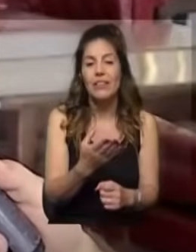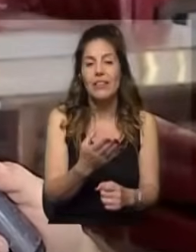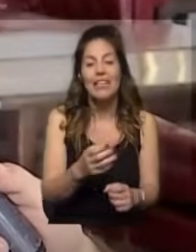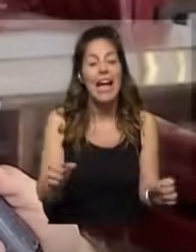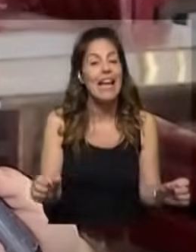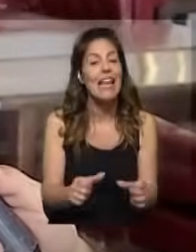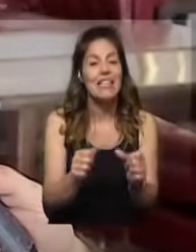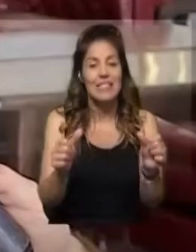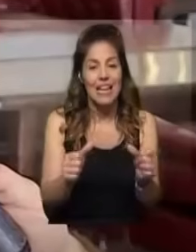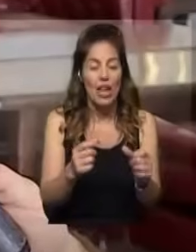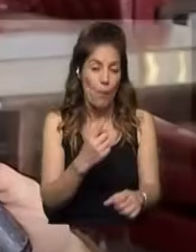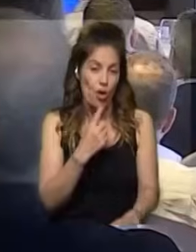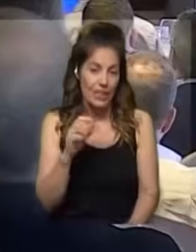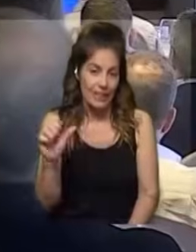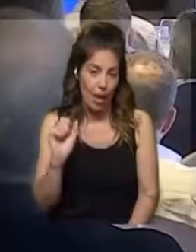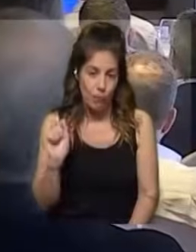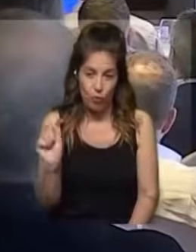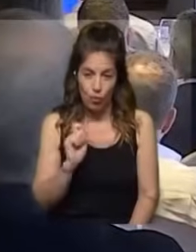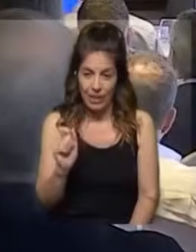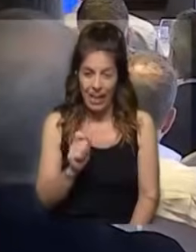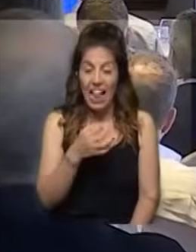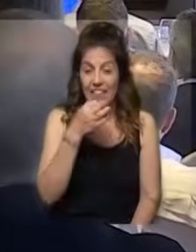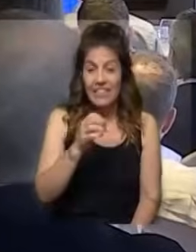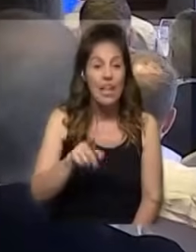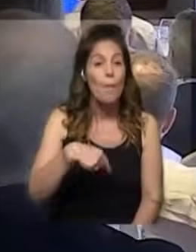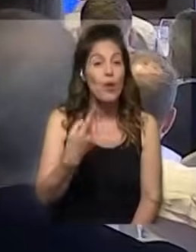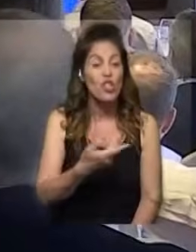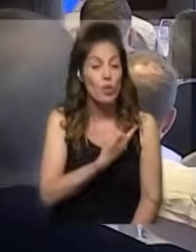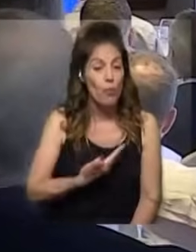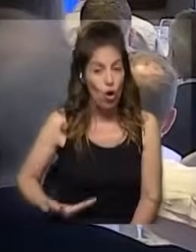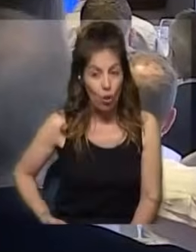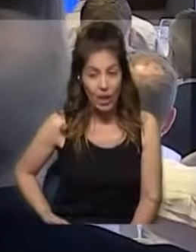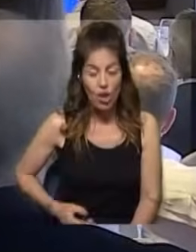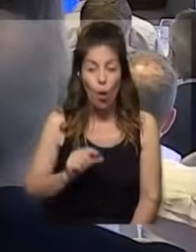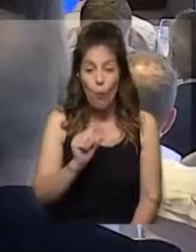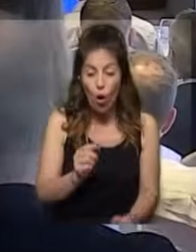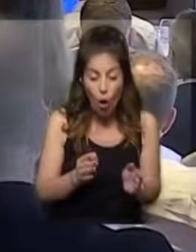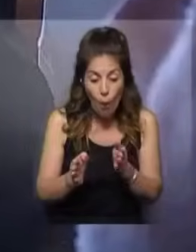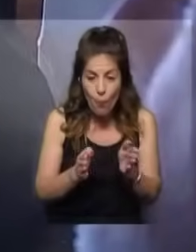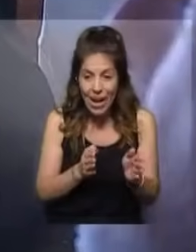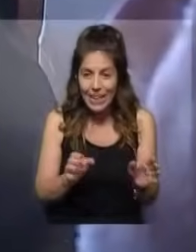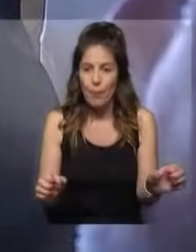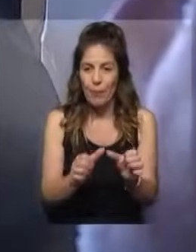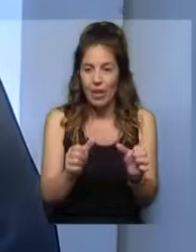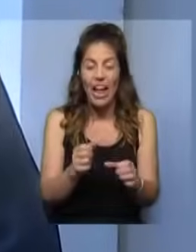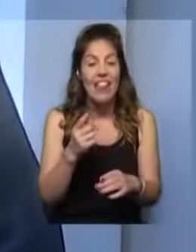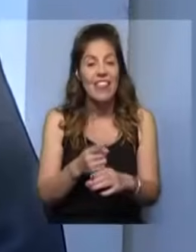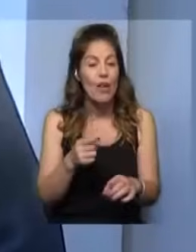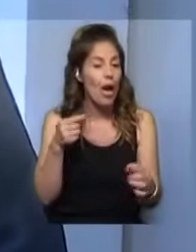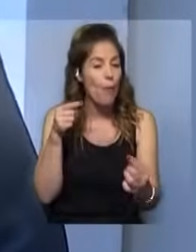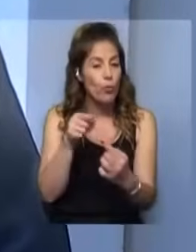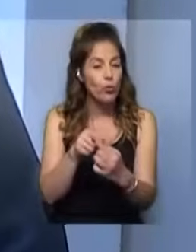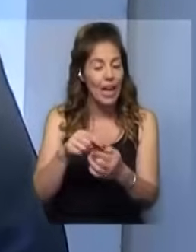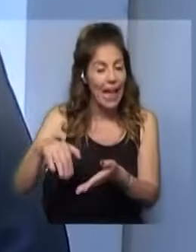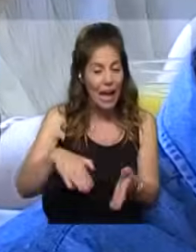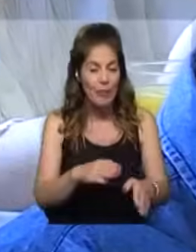ejecución de las políticas públicas muno señala que el próximo gobierno va a tener poco margen para actuar y debe apuntar al camino del